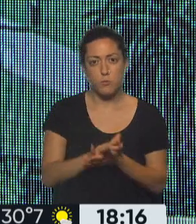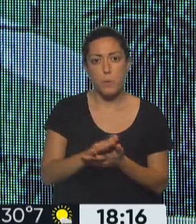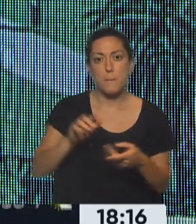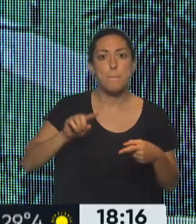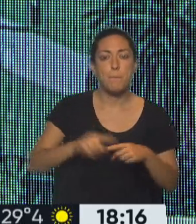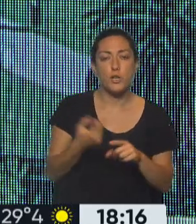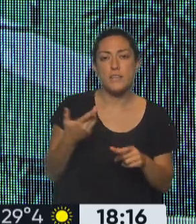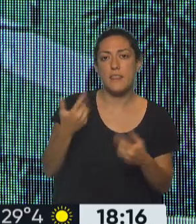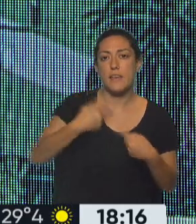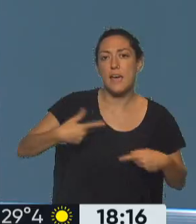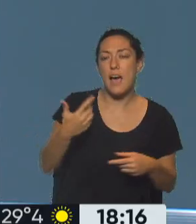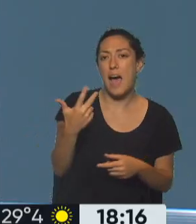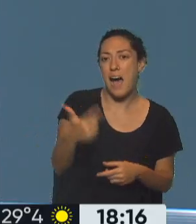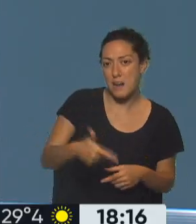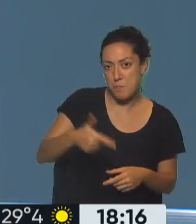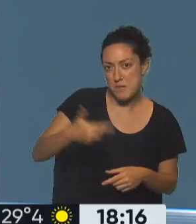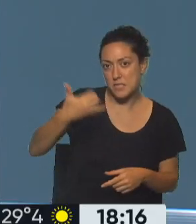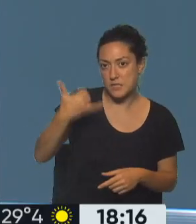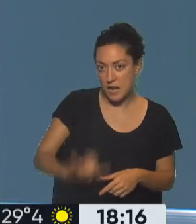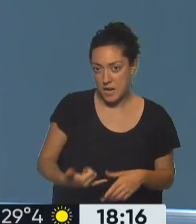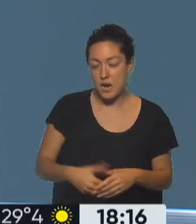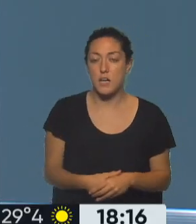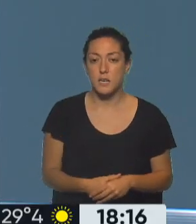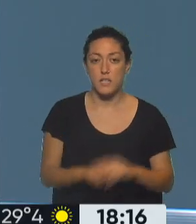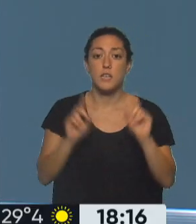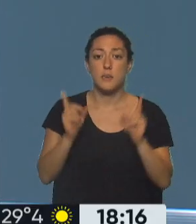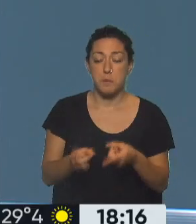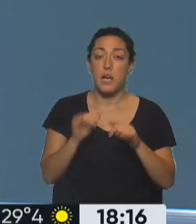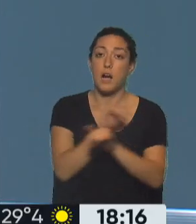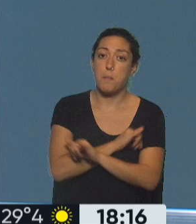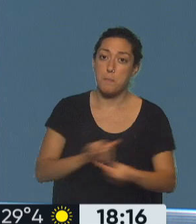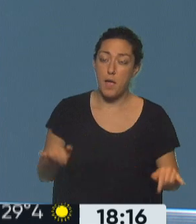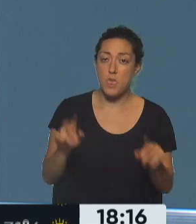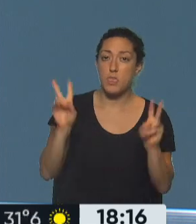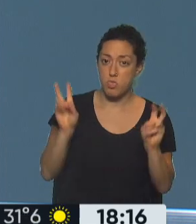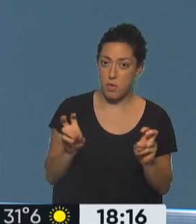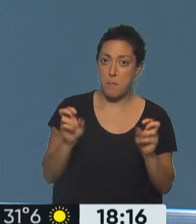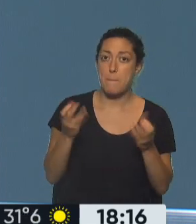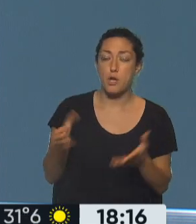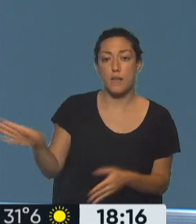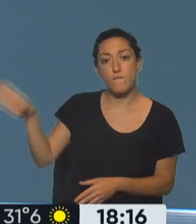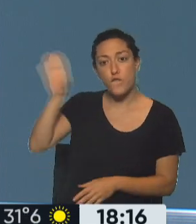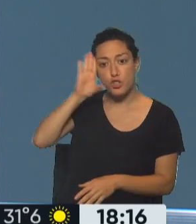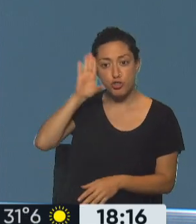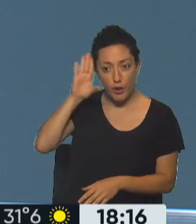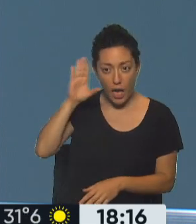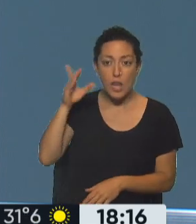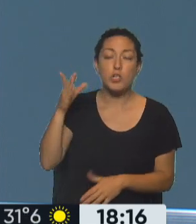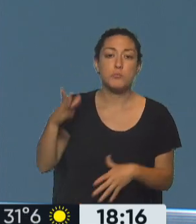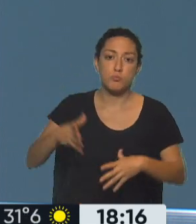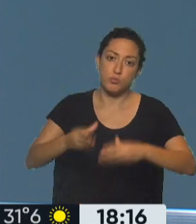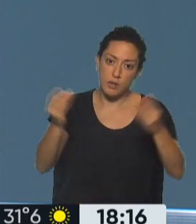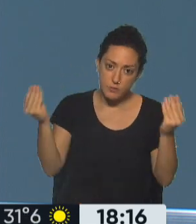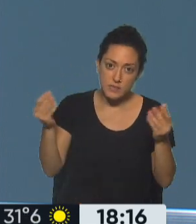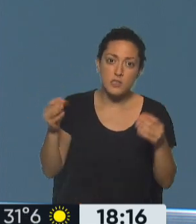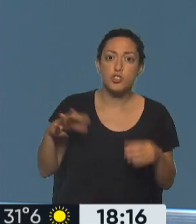política de tenencia de armas. Totalmente, de hecho, había sido un tema de campaña, porque recordemos que Bolsonaro en varias ocasiones ha